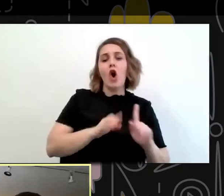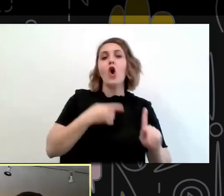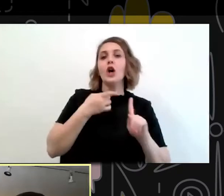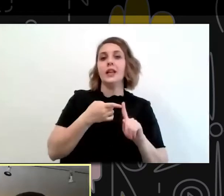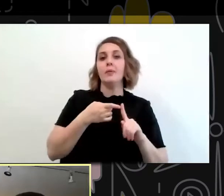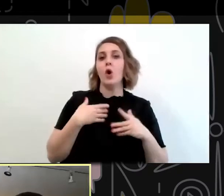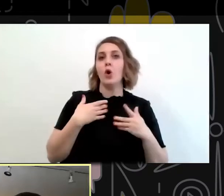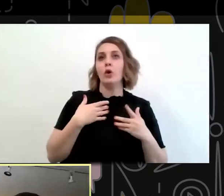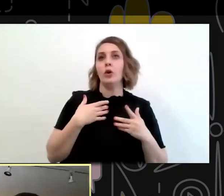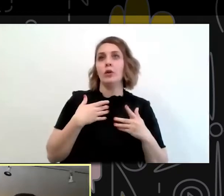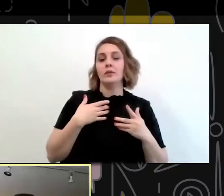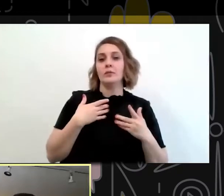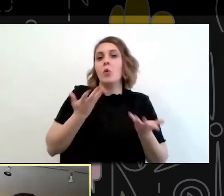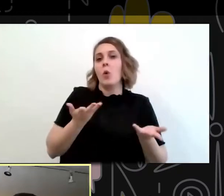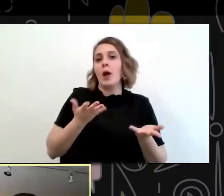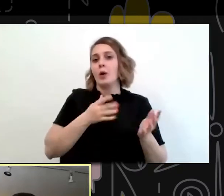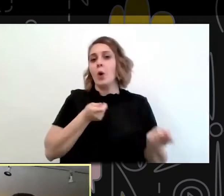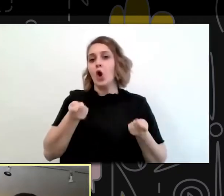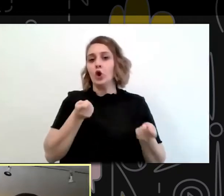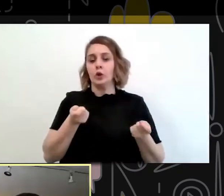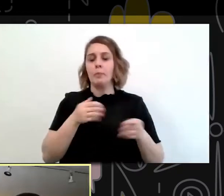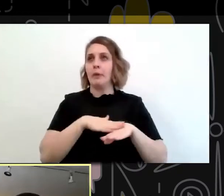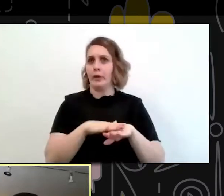informe de monitorización, perdón,